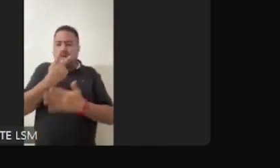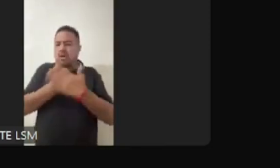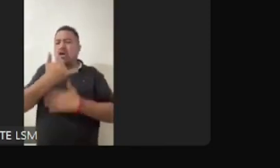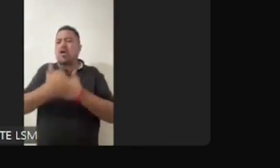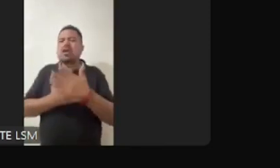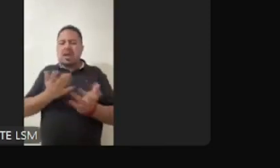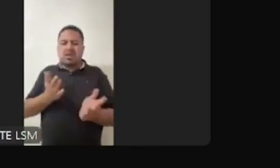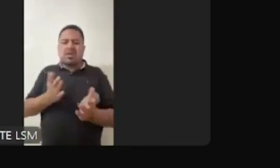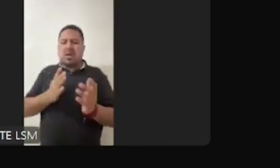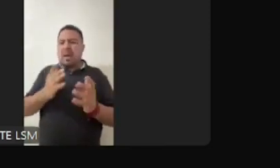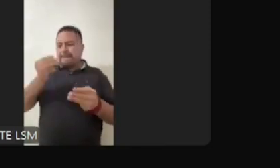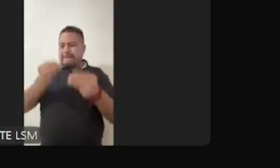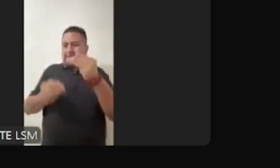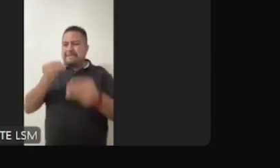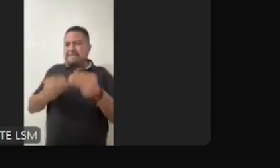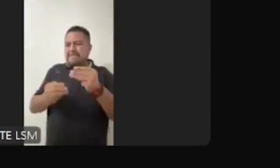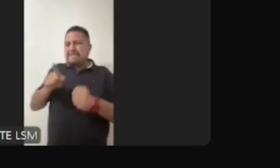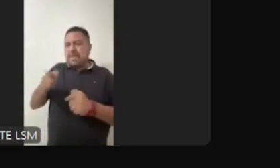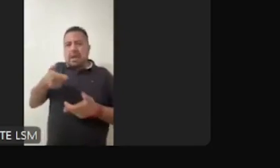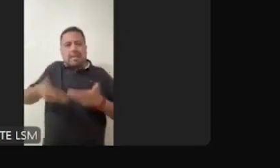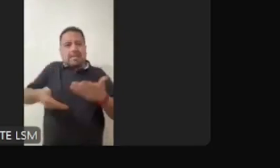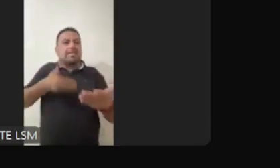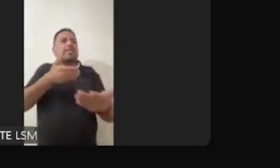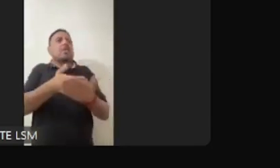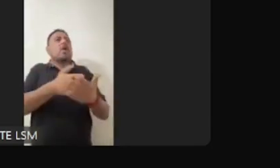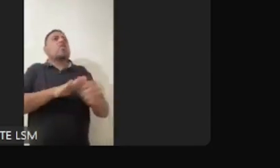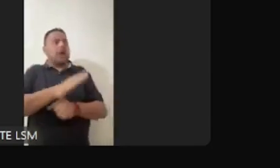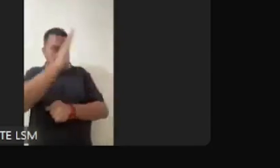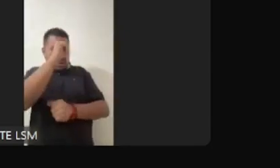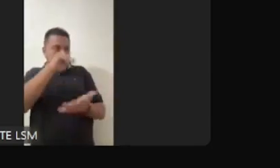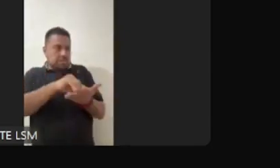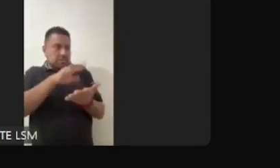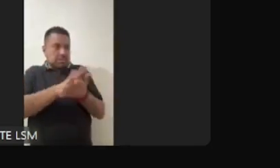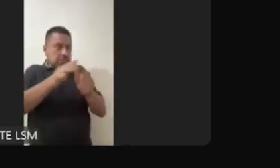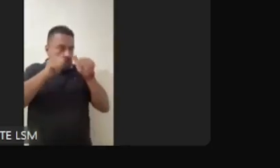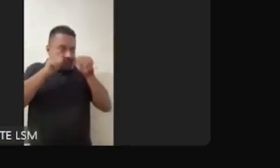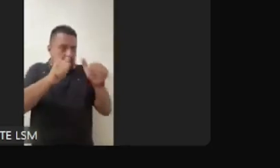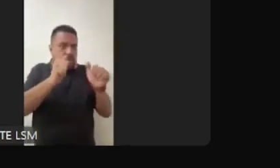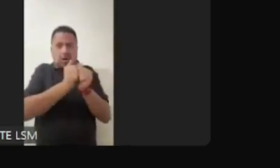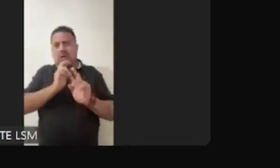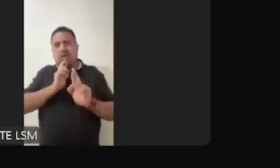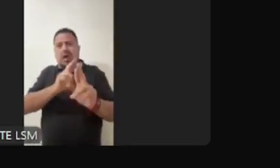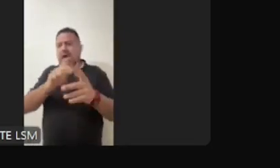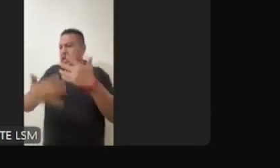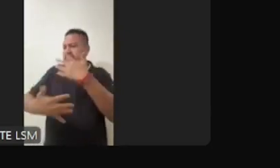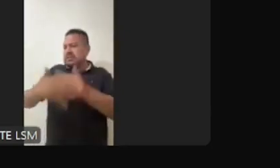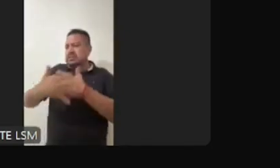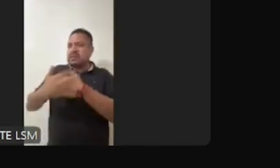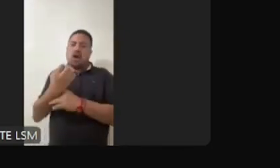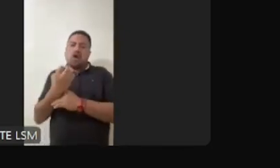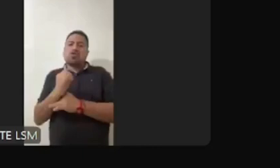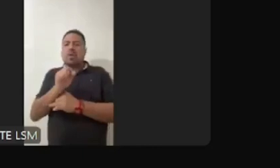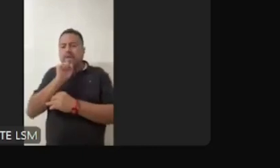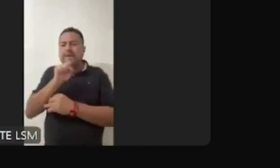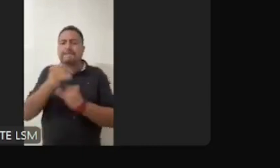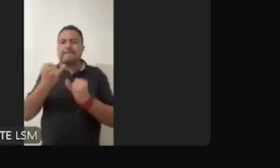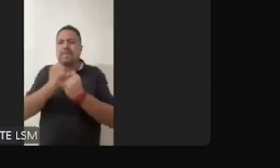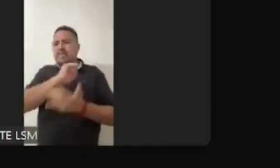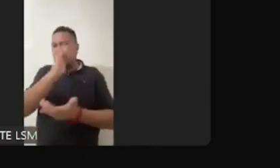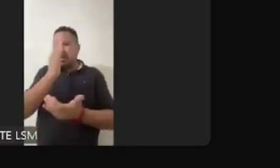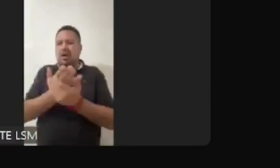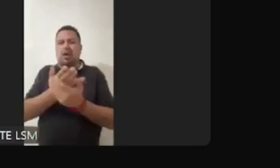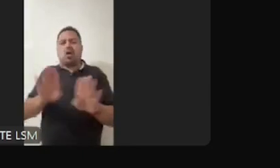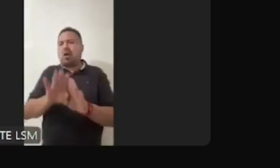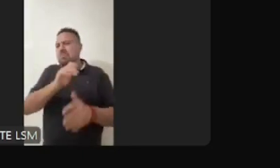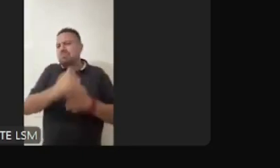cuenta la magistrada ponente propone acordar el cumplimiento de la resolución del 15 de octubre así como el archivo del asunto